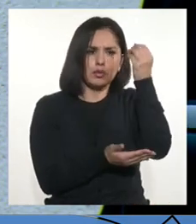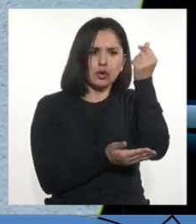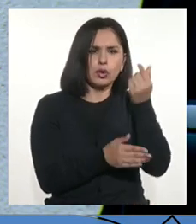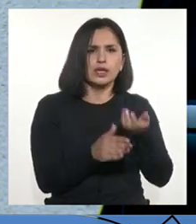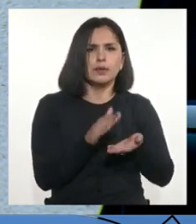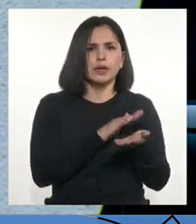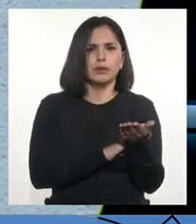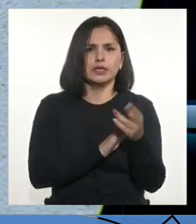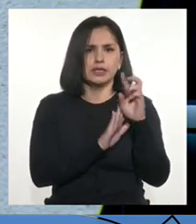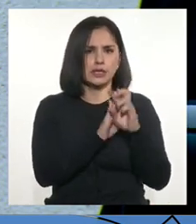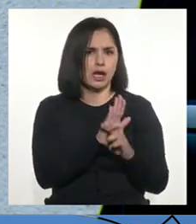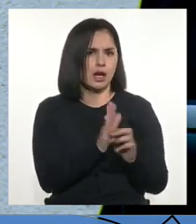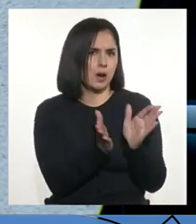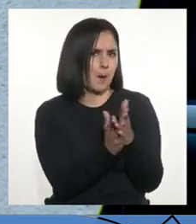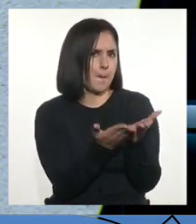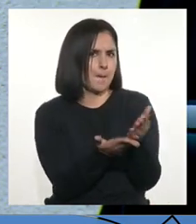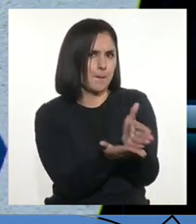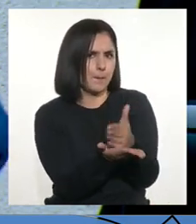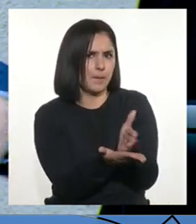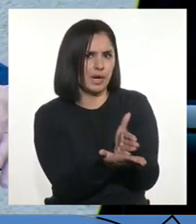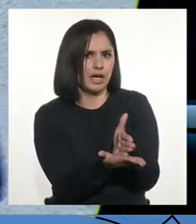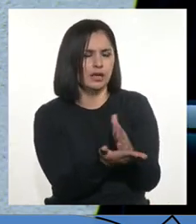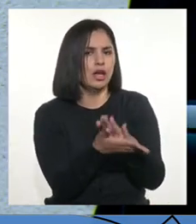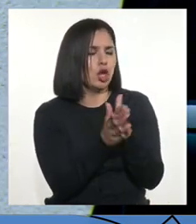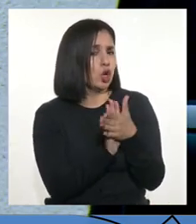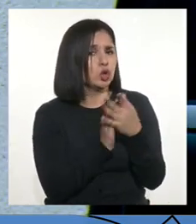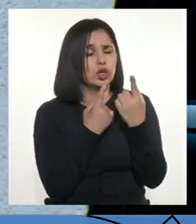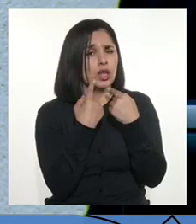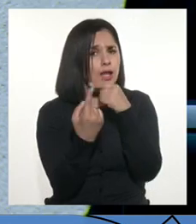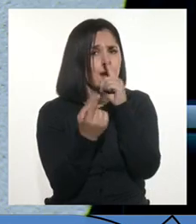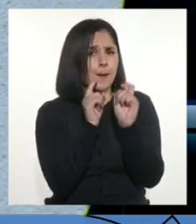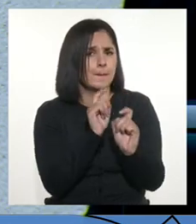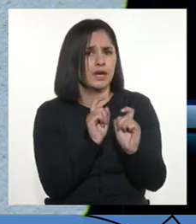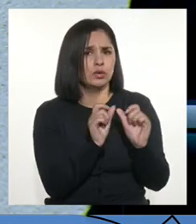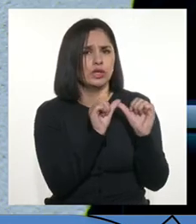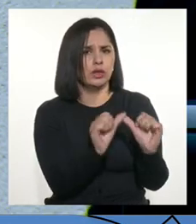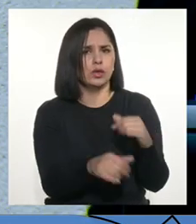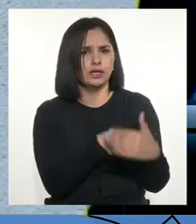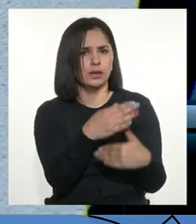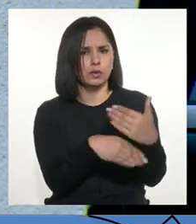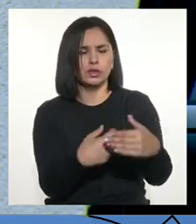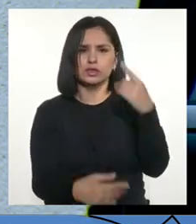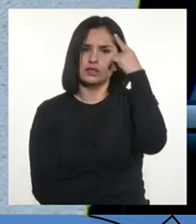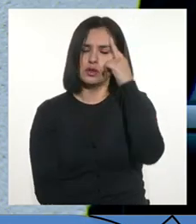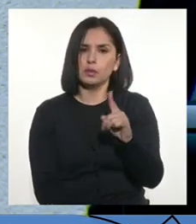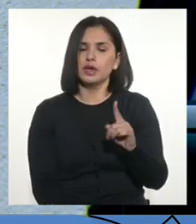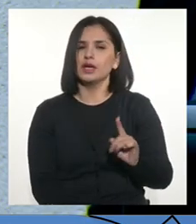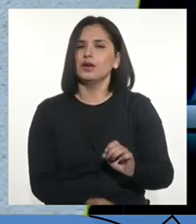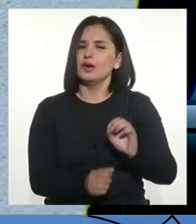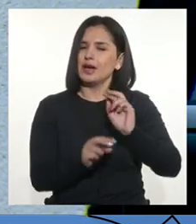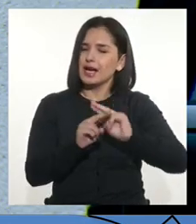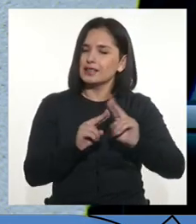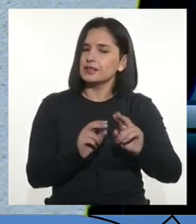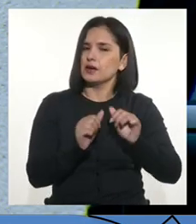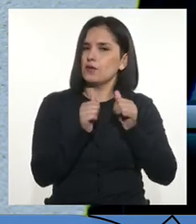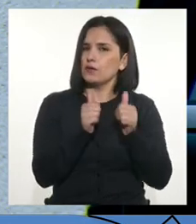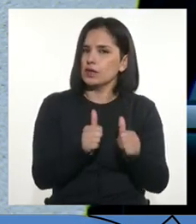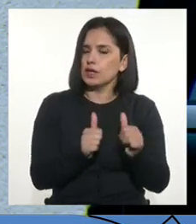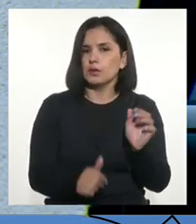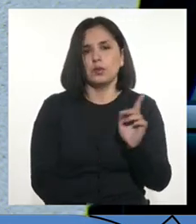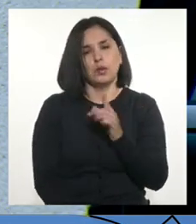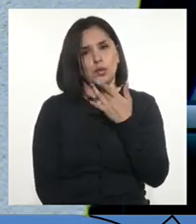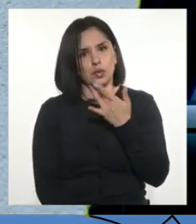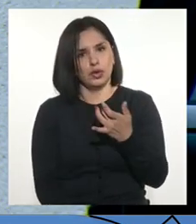el plan y el proyecto de ley con todas las consultas que en el proceso pero creo que en eso hay que precisarlo muy bien porque de ninguna